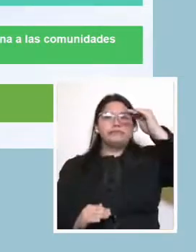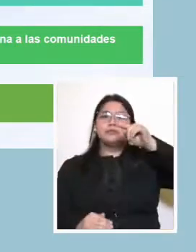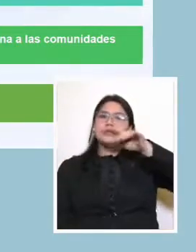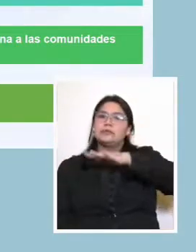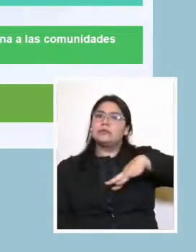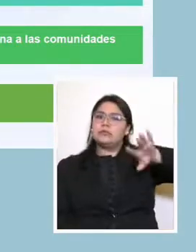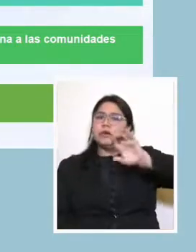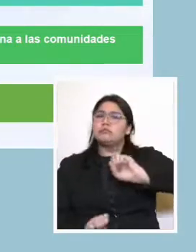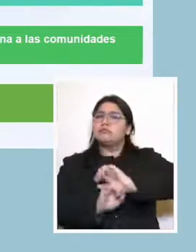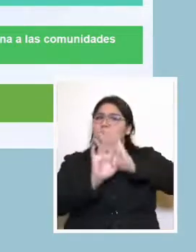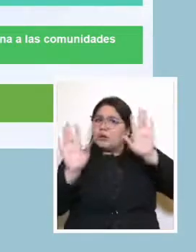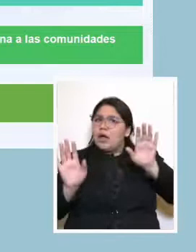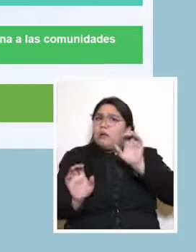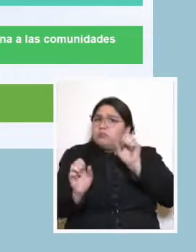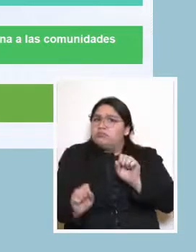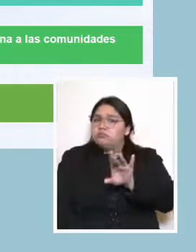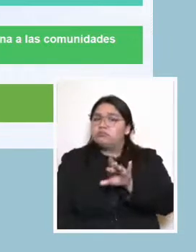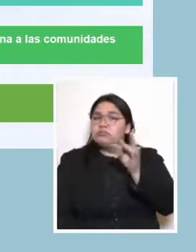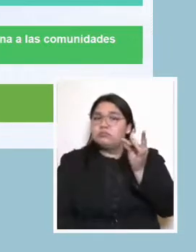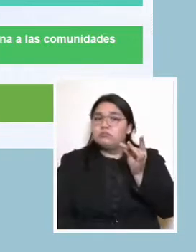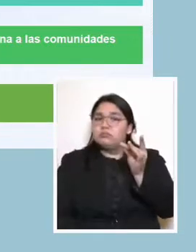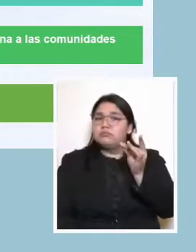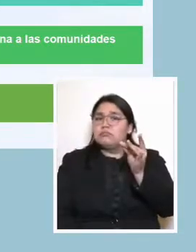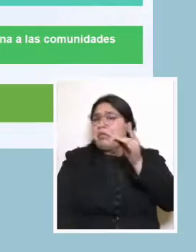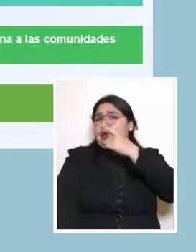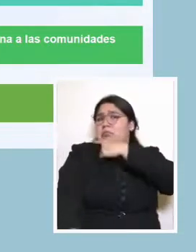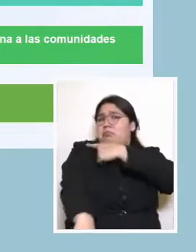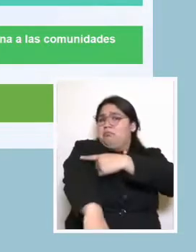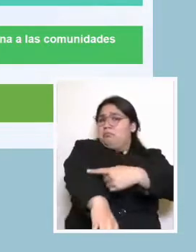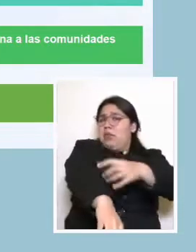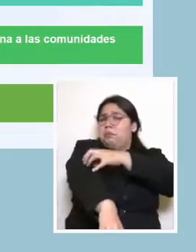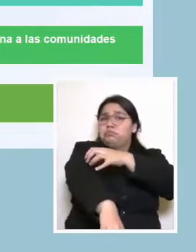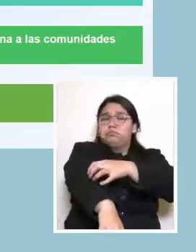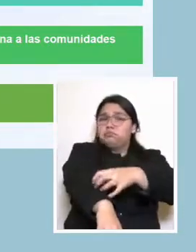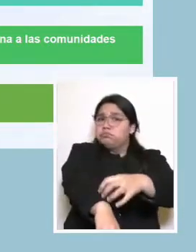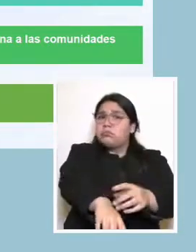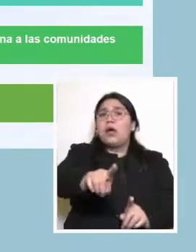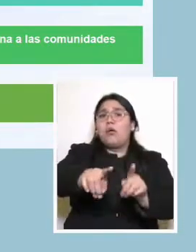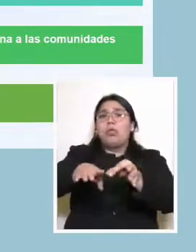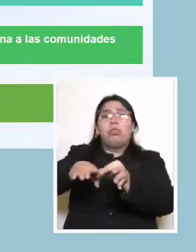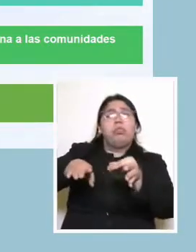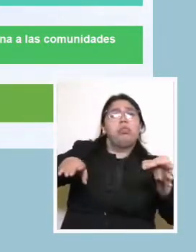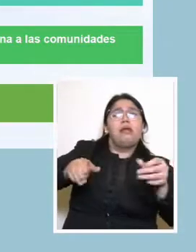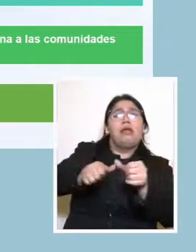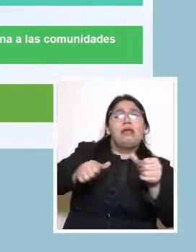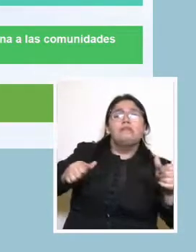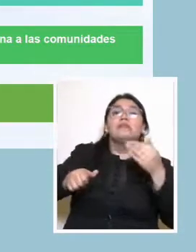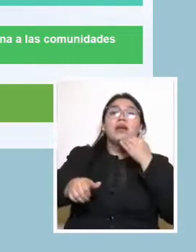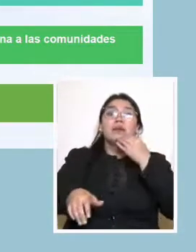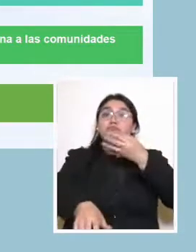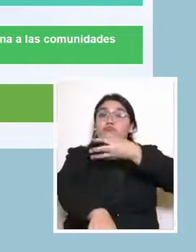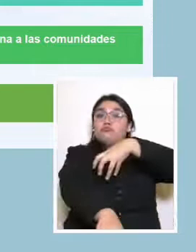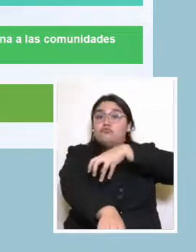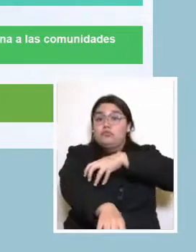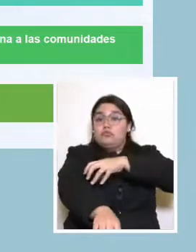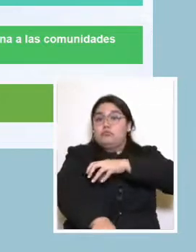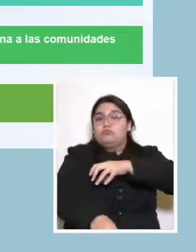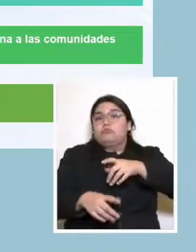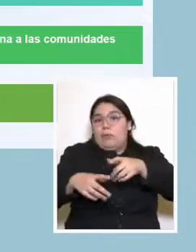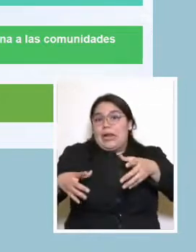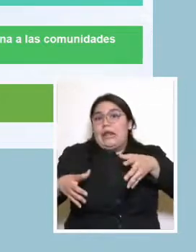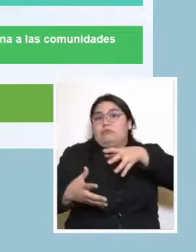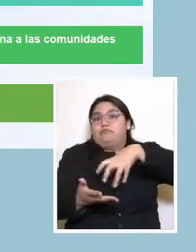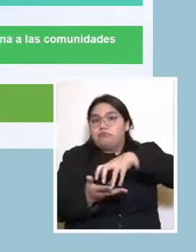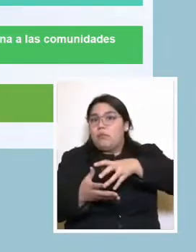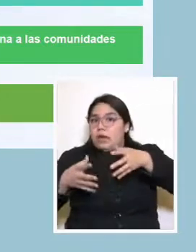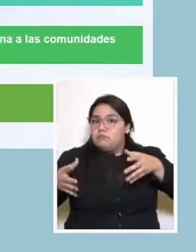cierto?, mirar en muchos de nuestros territorios, en las regiones, en los lugares más apartados, también en las grandes ciudades. Pero no solo eso, sino que también,